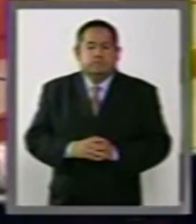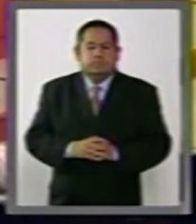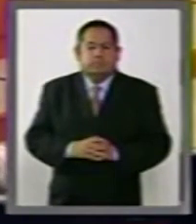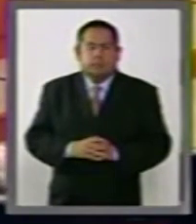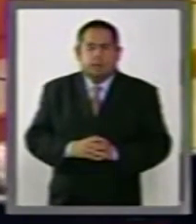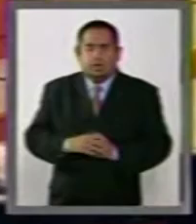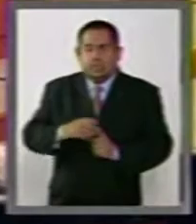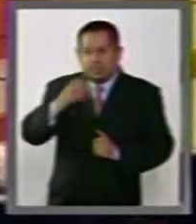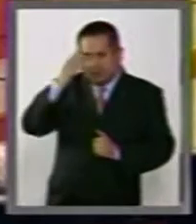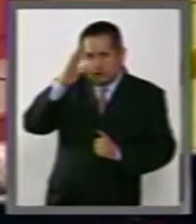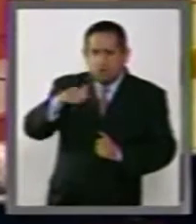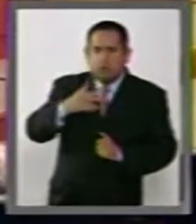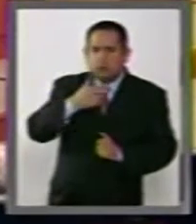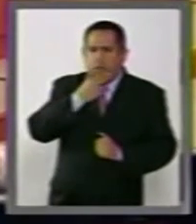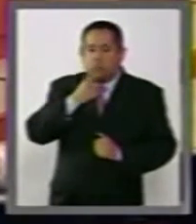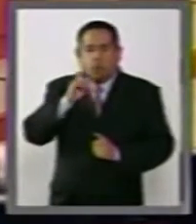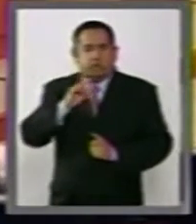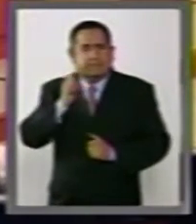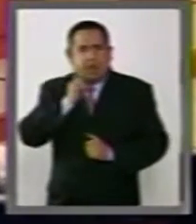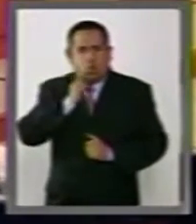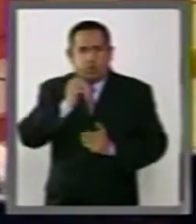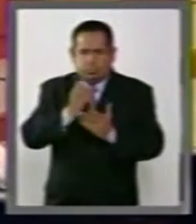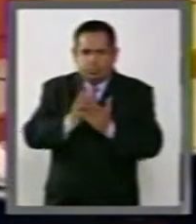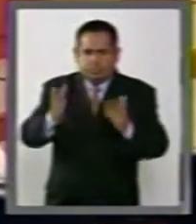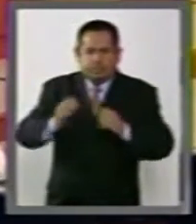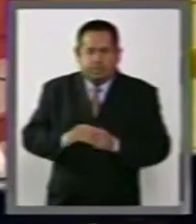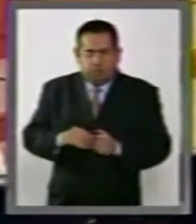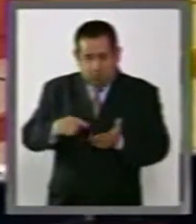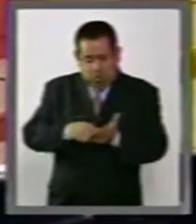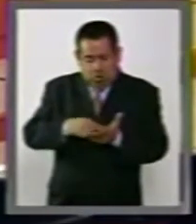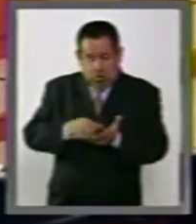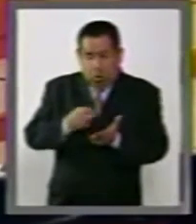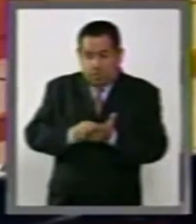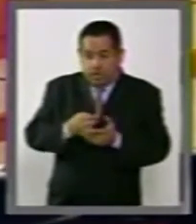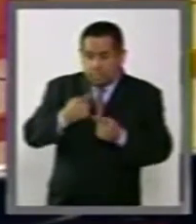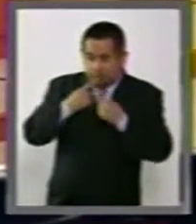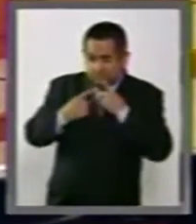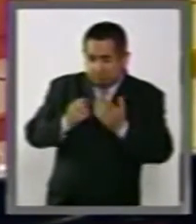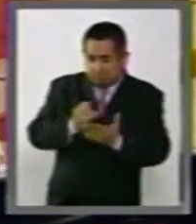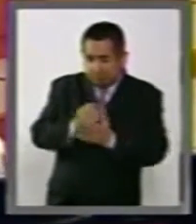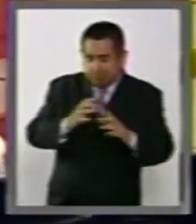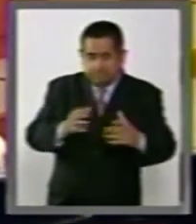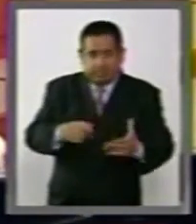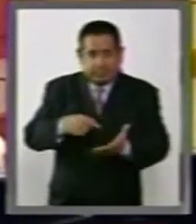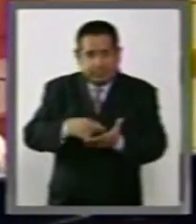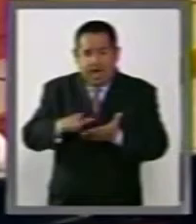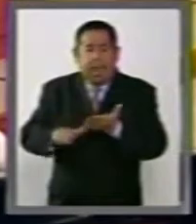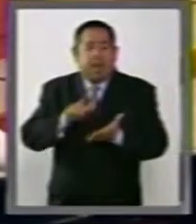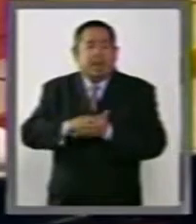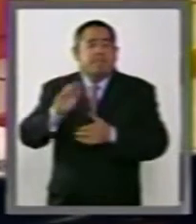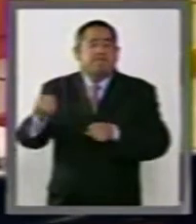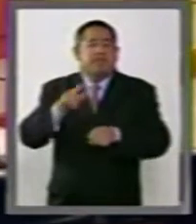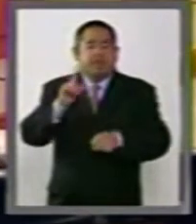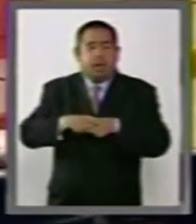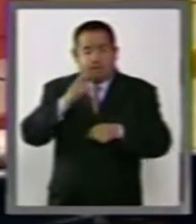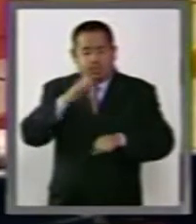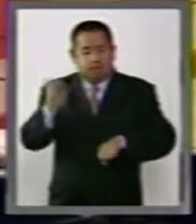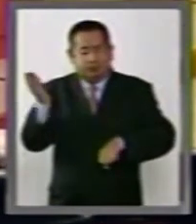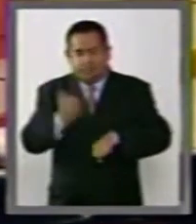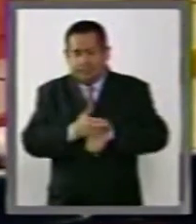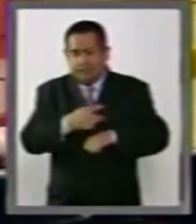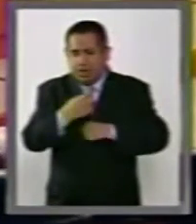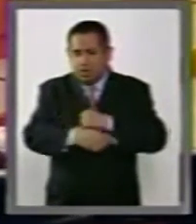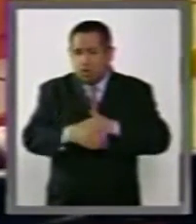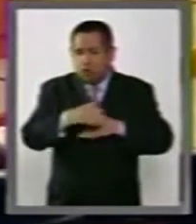Señoras senadoras y senadores, en el dictamen que está a discusión, esta ley federal para prevenir y sancionar los